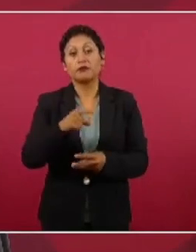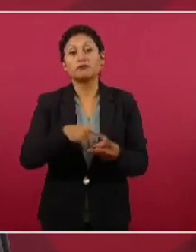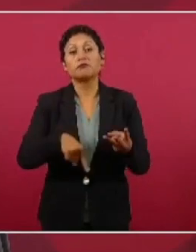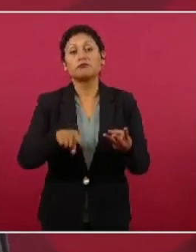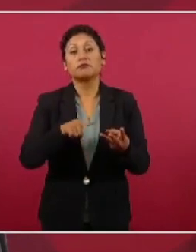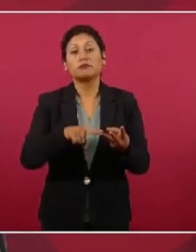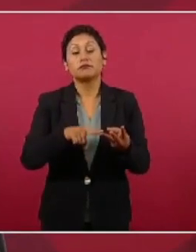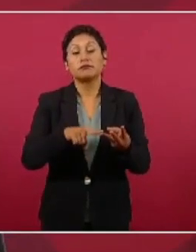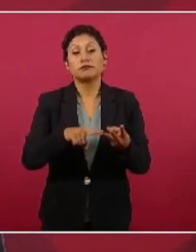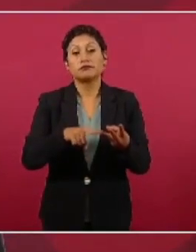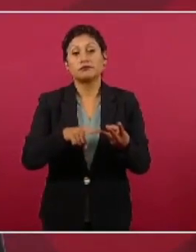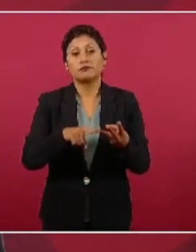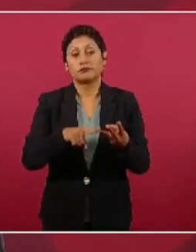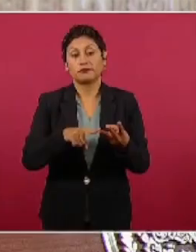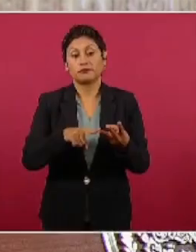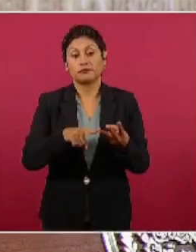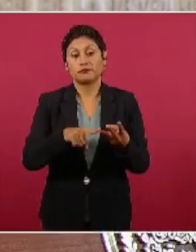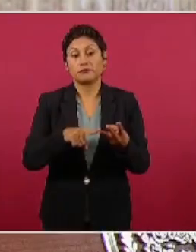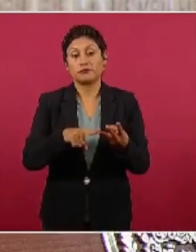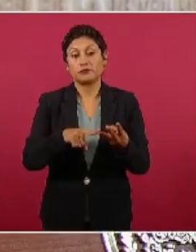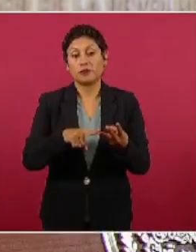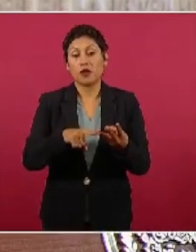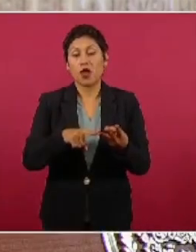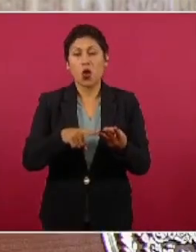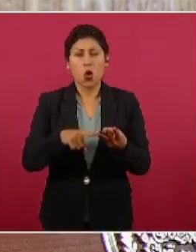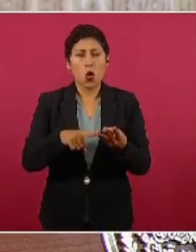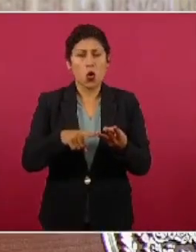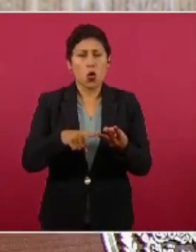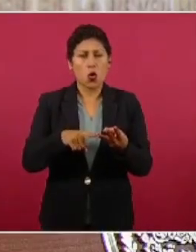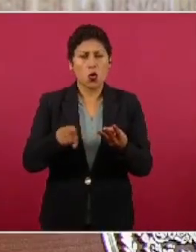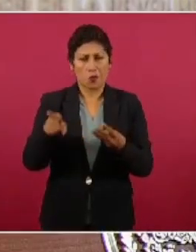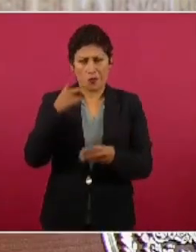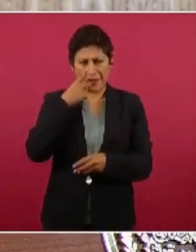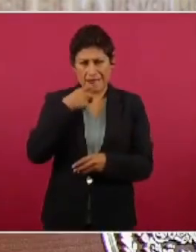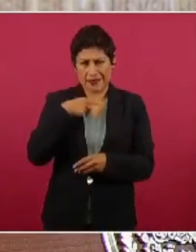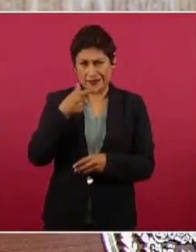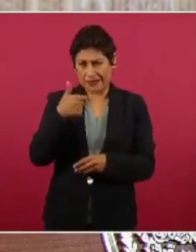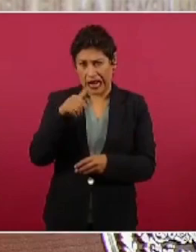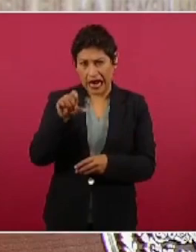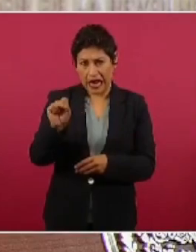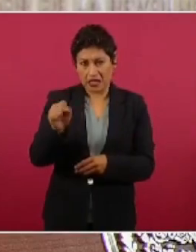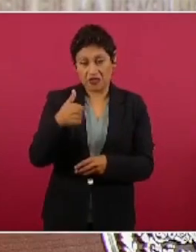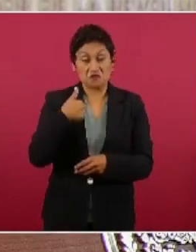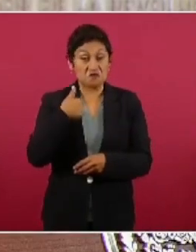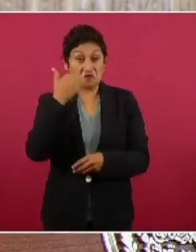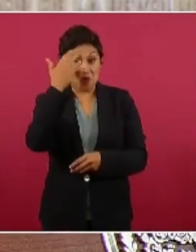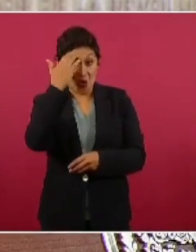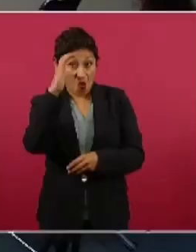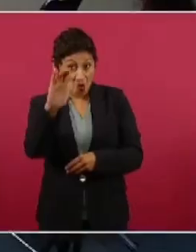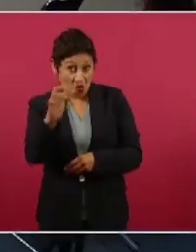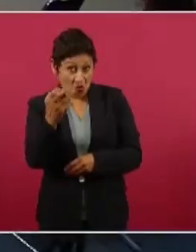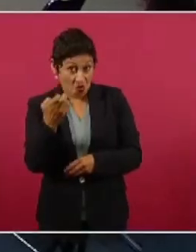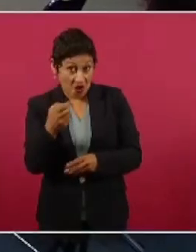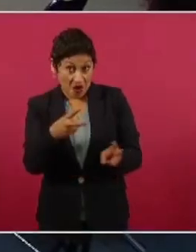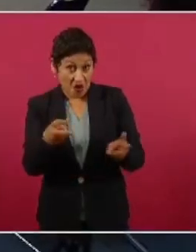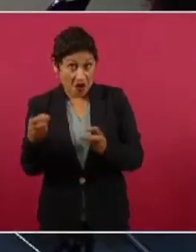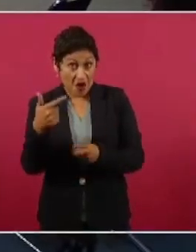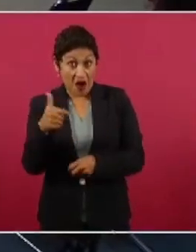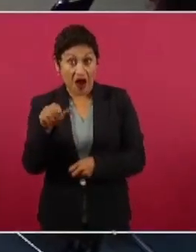y no tengo información sobre gas, pero lo estamos viendo. O